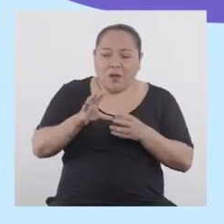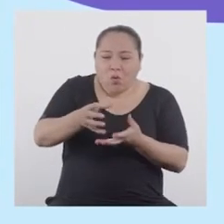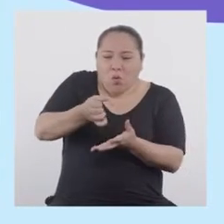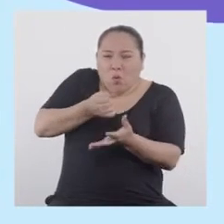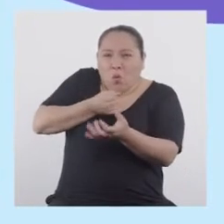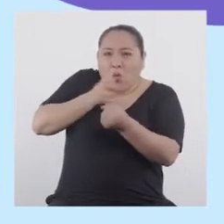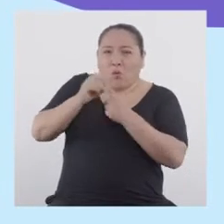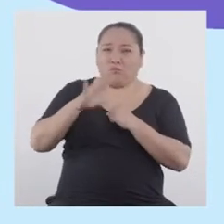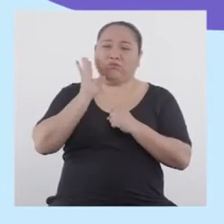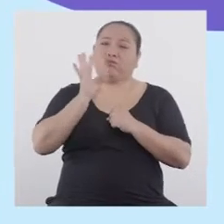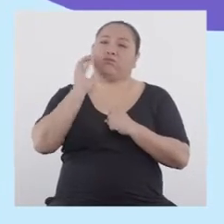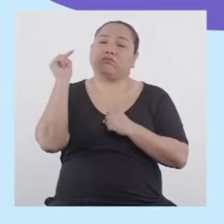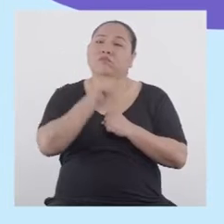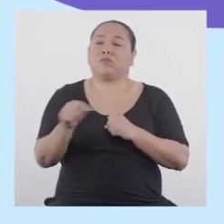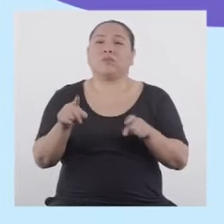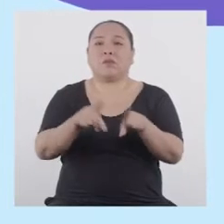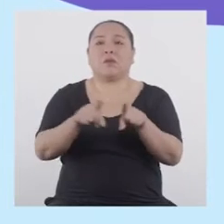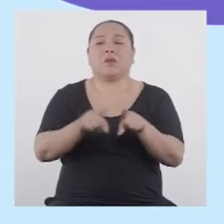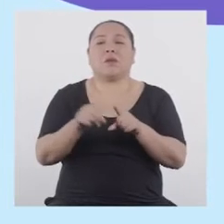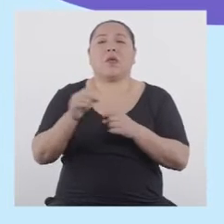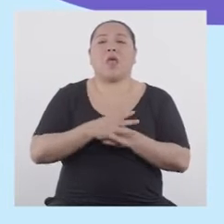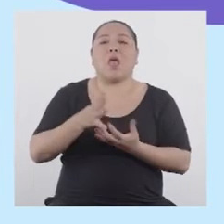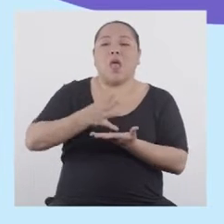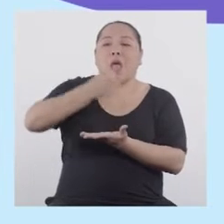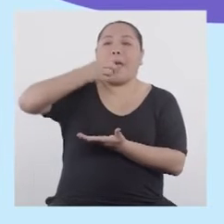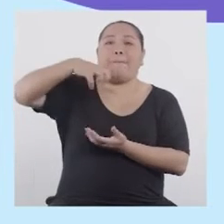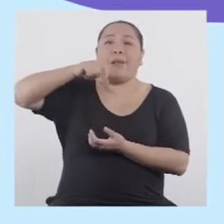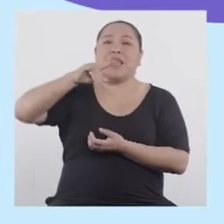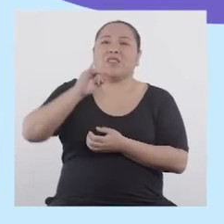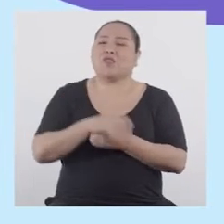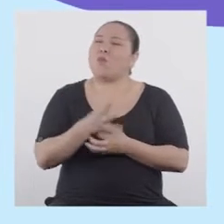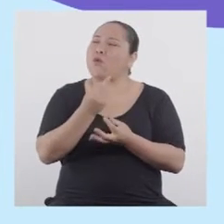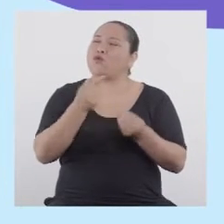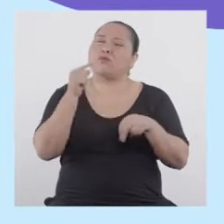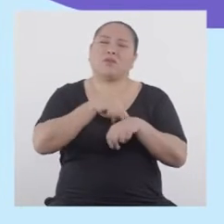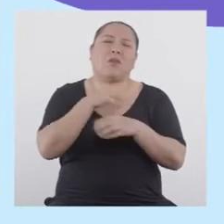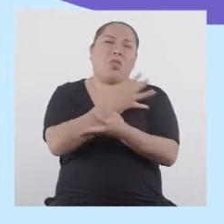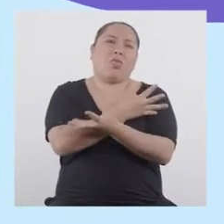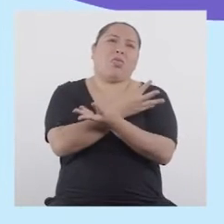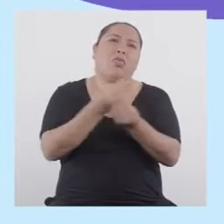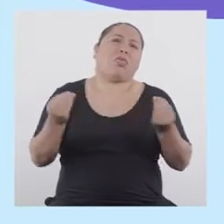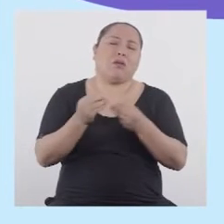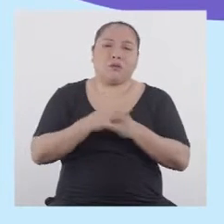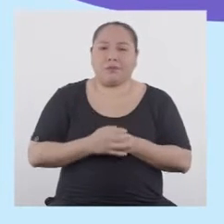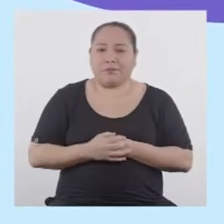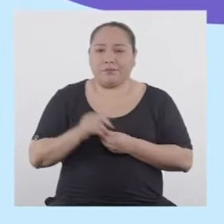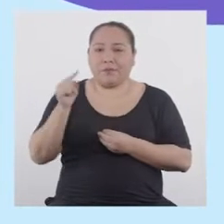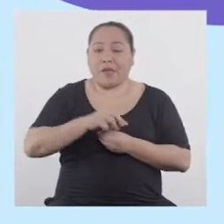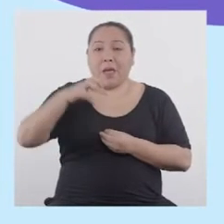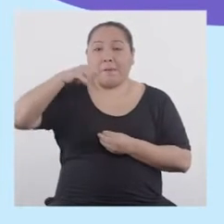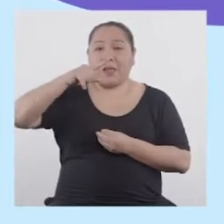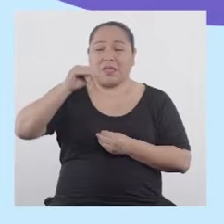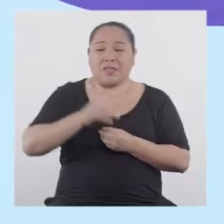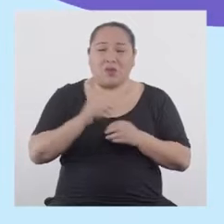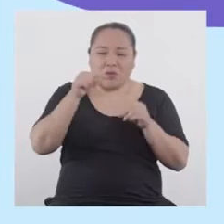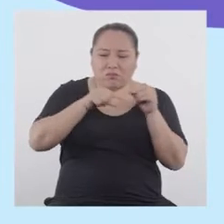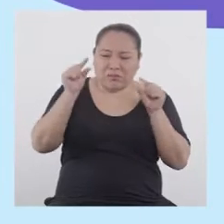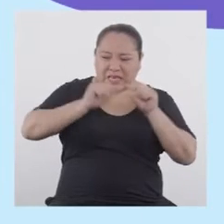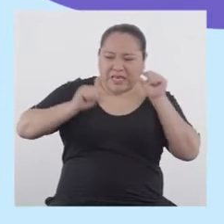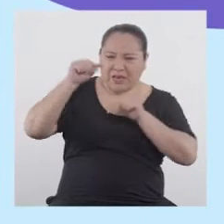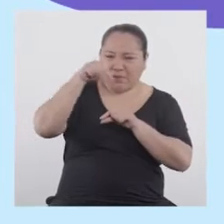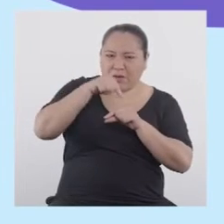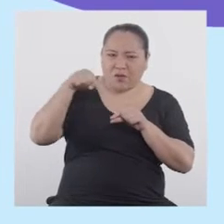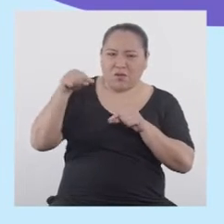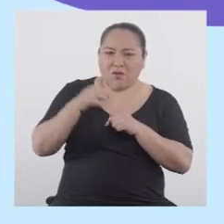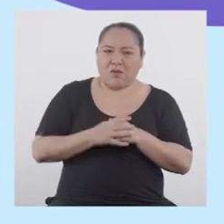se extrae contamina. Además, los plásticos demoran mucho tiempo en degradarse. El plástico tiene un compuesto